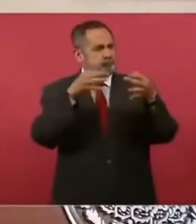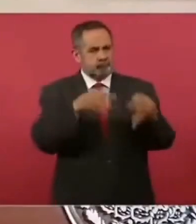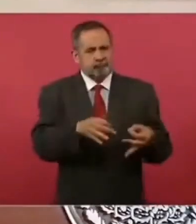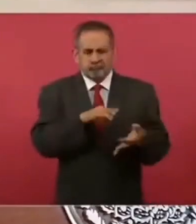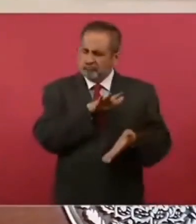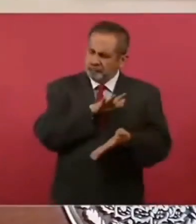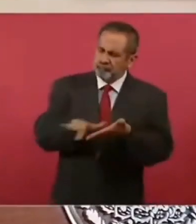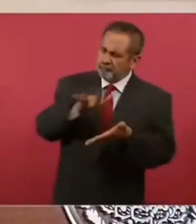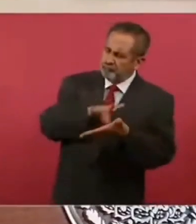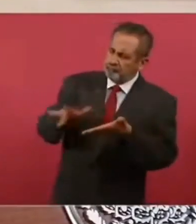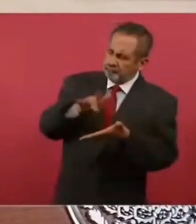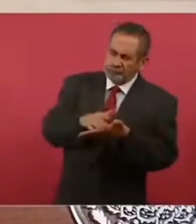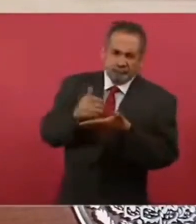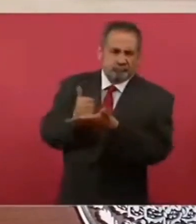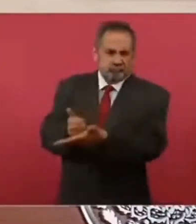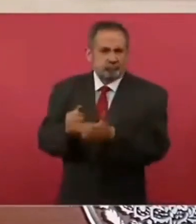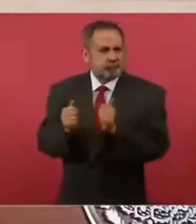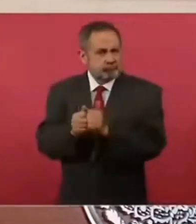con